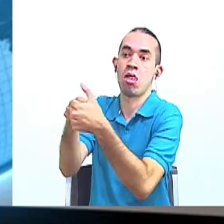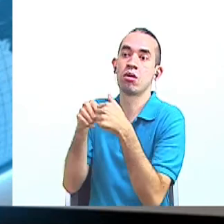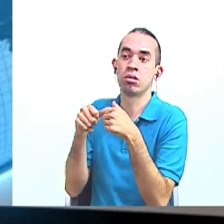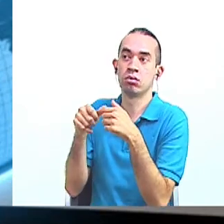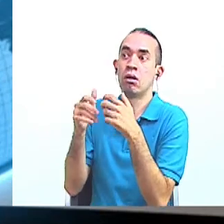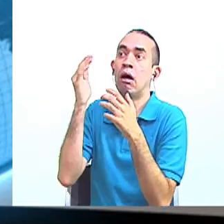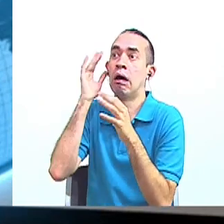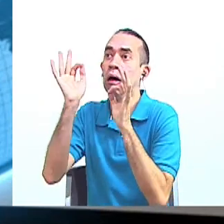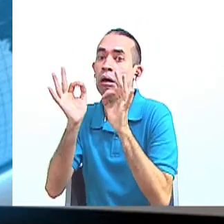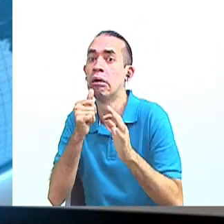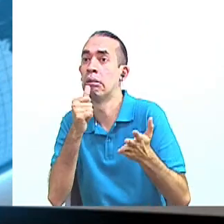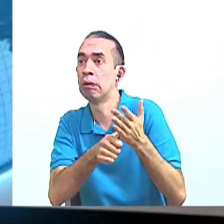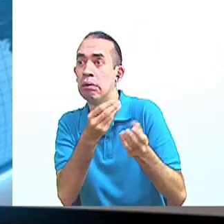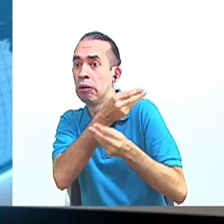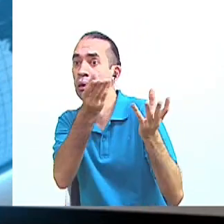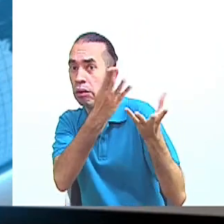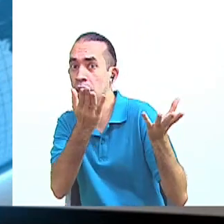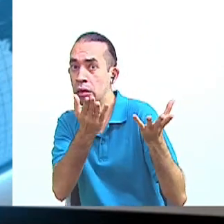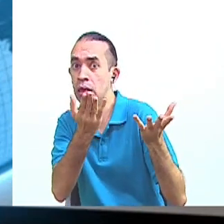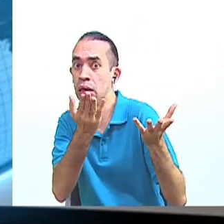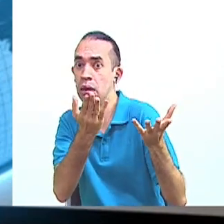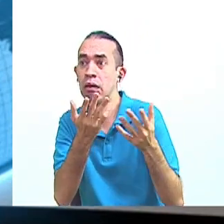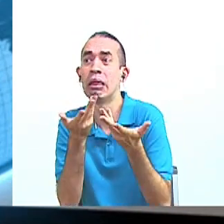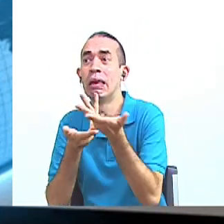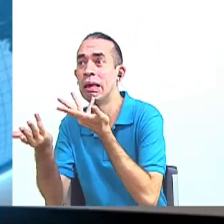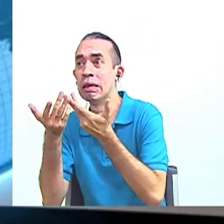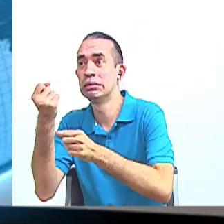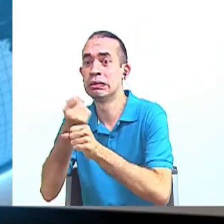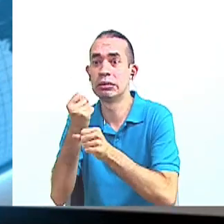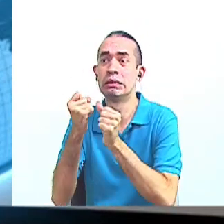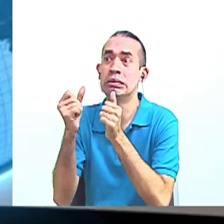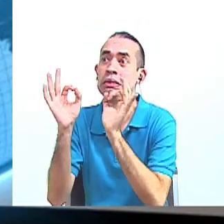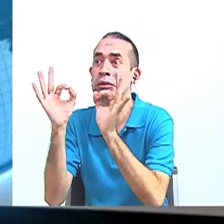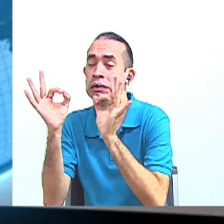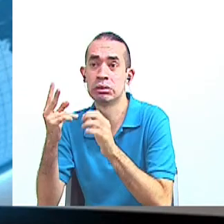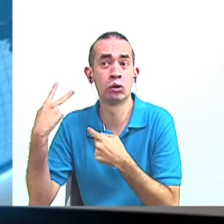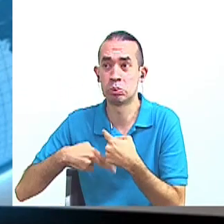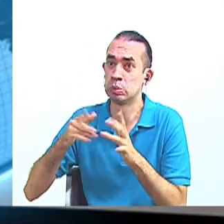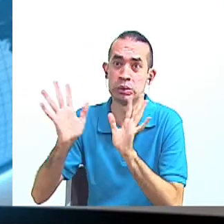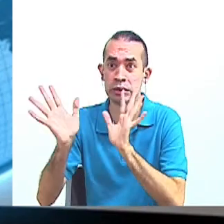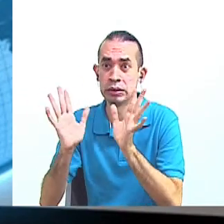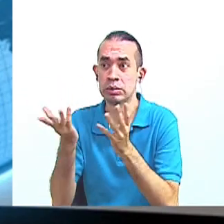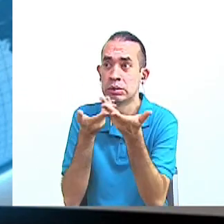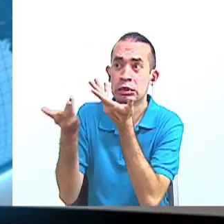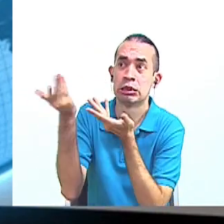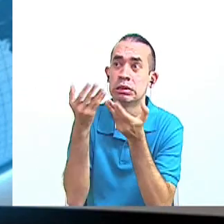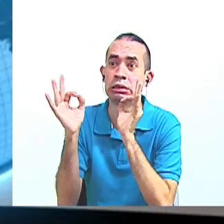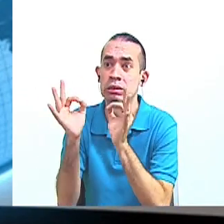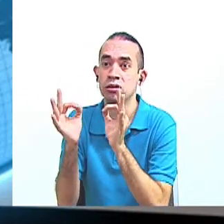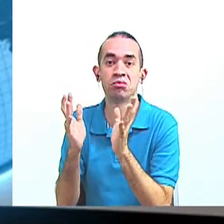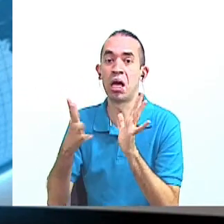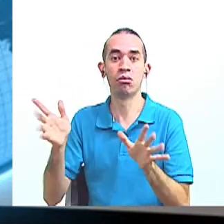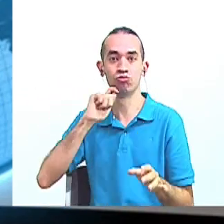trabajo o para mantener empatía con algún sector que debía tenerla. Eso es